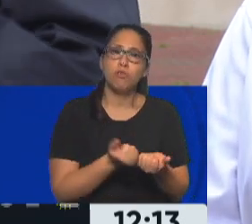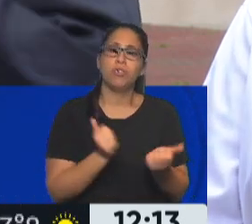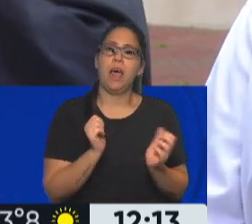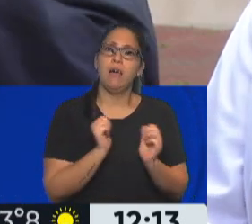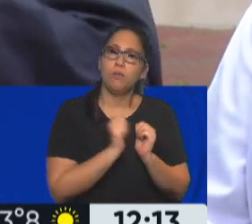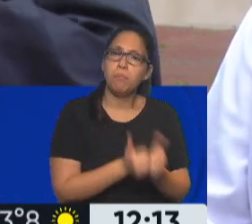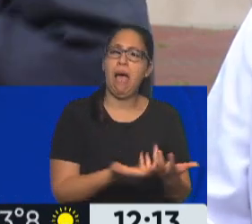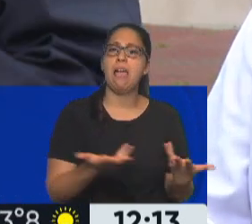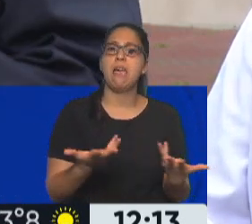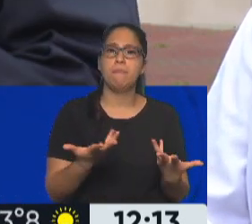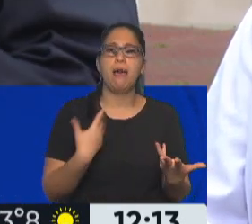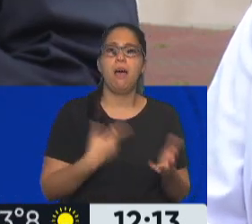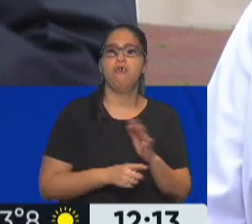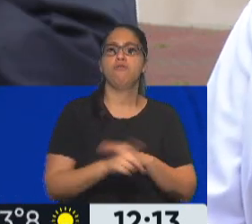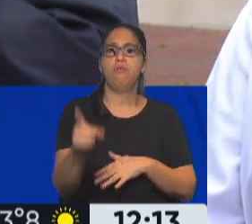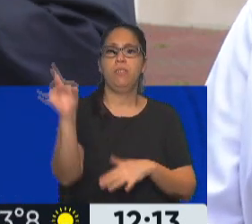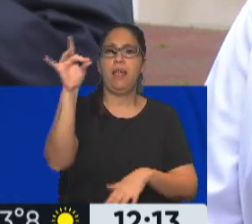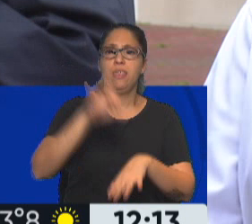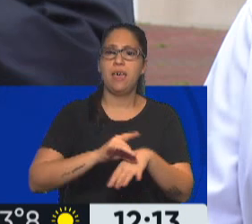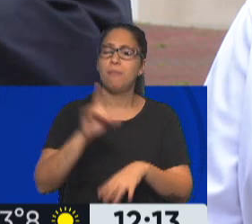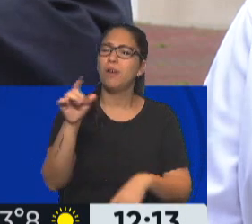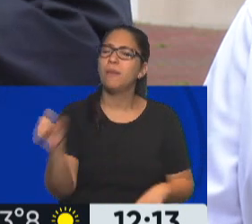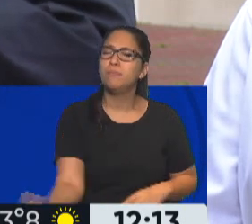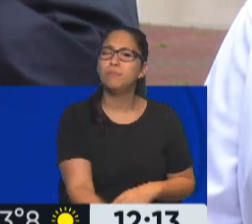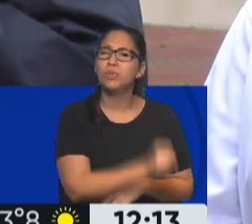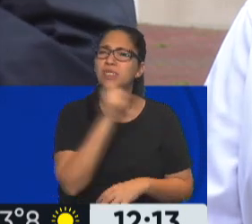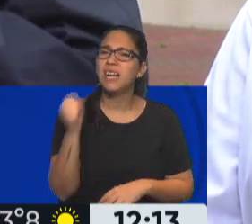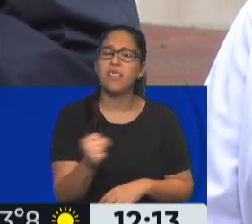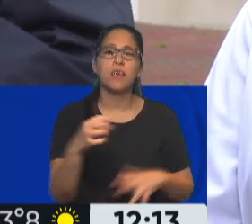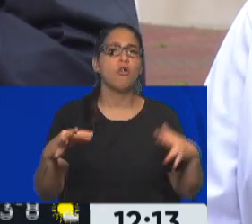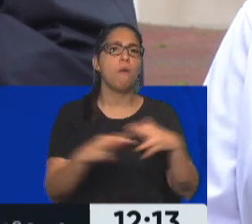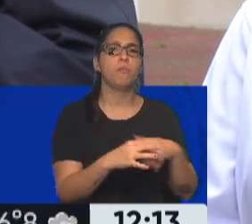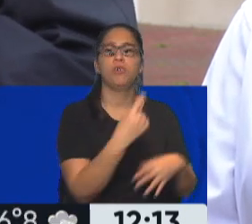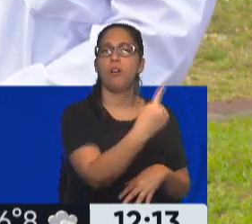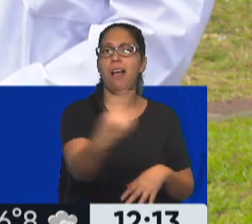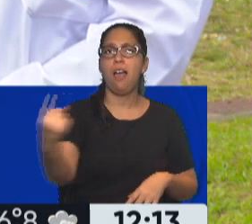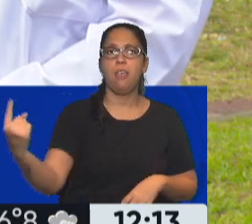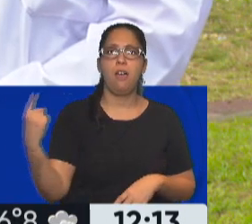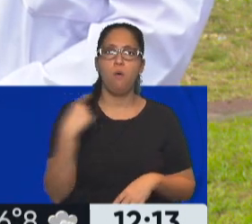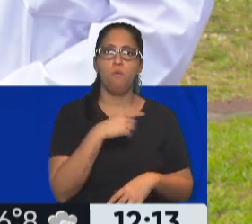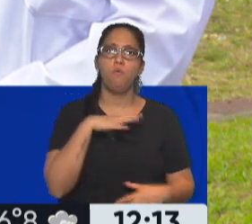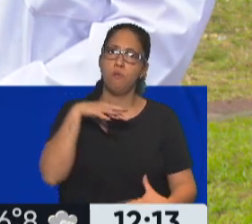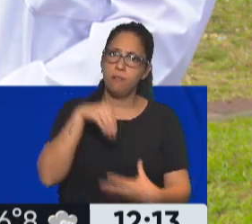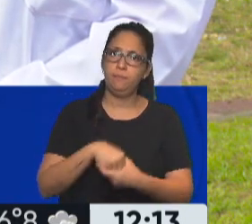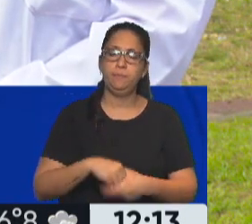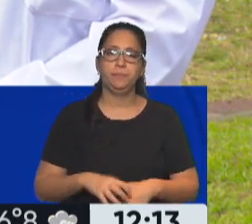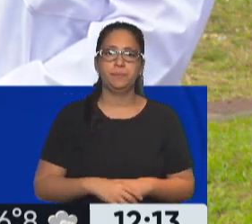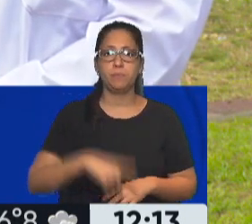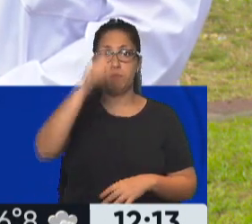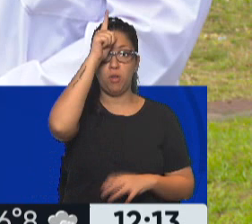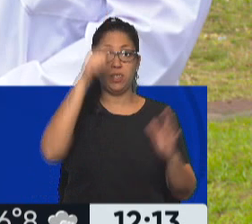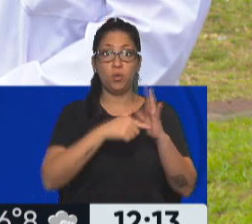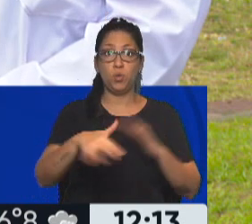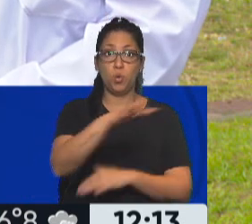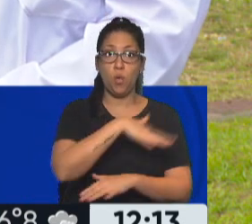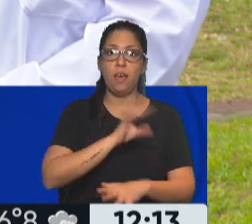nos permite combatir, pero es imprescindible el compromiso de cada uno de ustedes. La policía de la ciudad formará